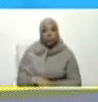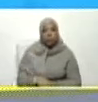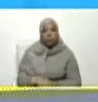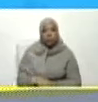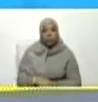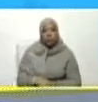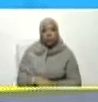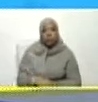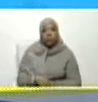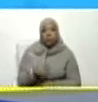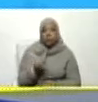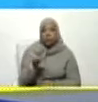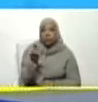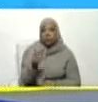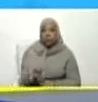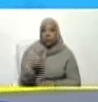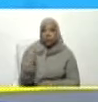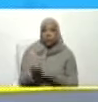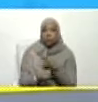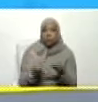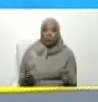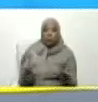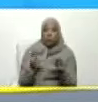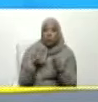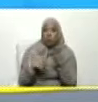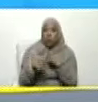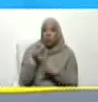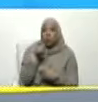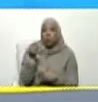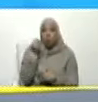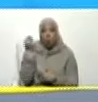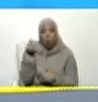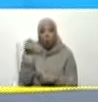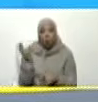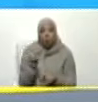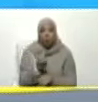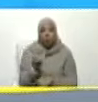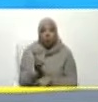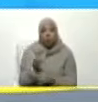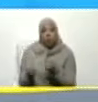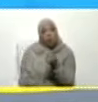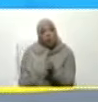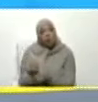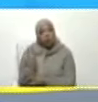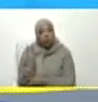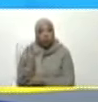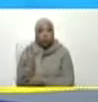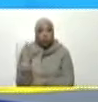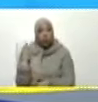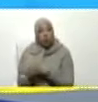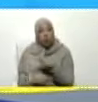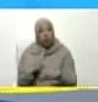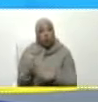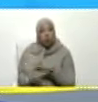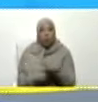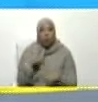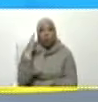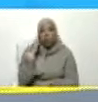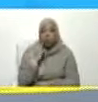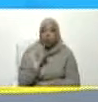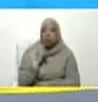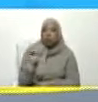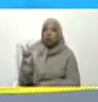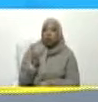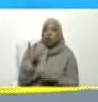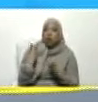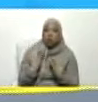Y es lo que somos. La generación fundadora de la Revolución Bolivariana que